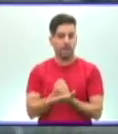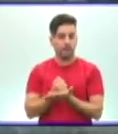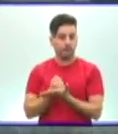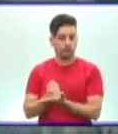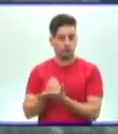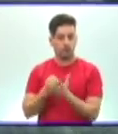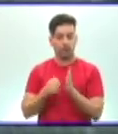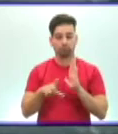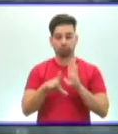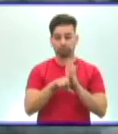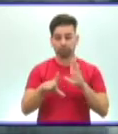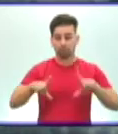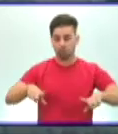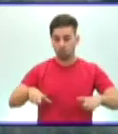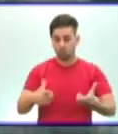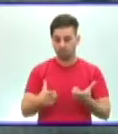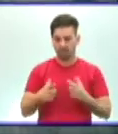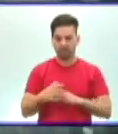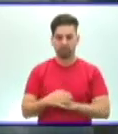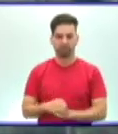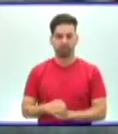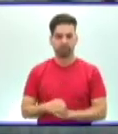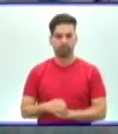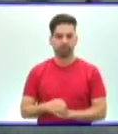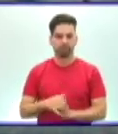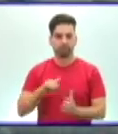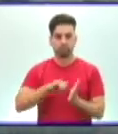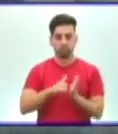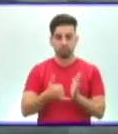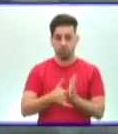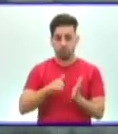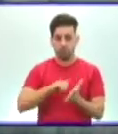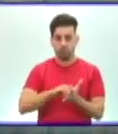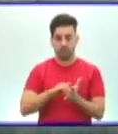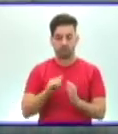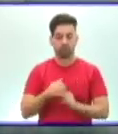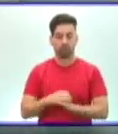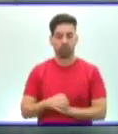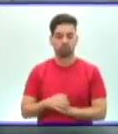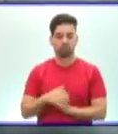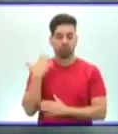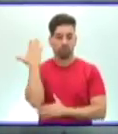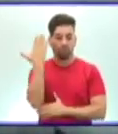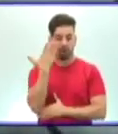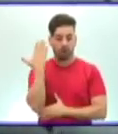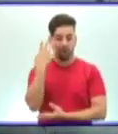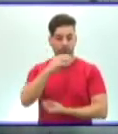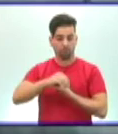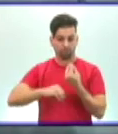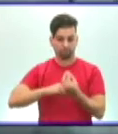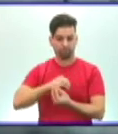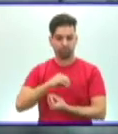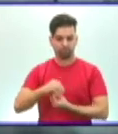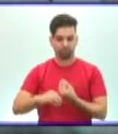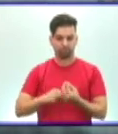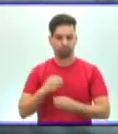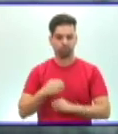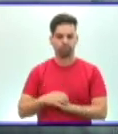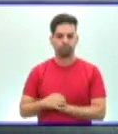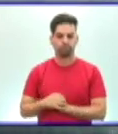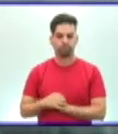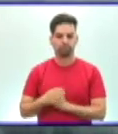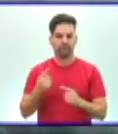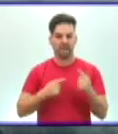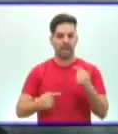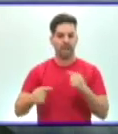los proyectos ingenieros de adaptación frente al cambio climático, como alternativa principal para contrarrestar